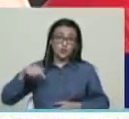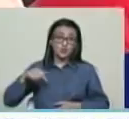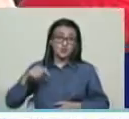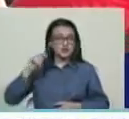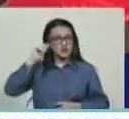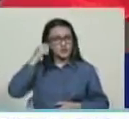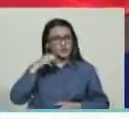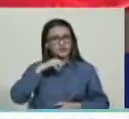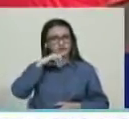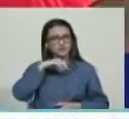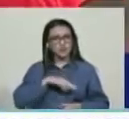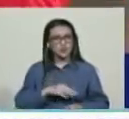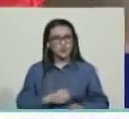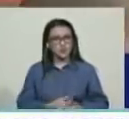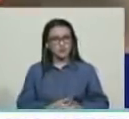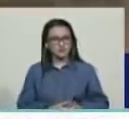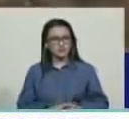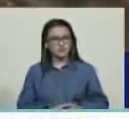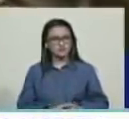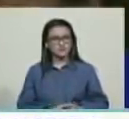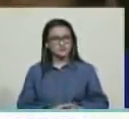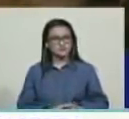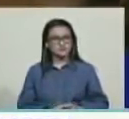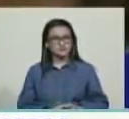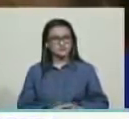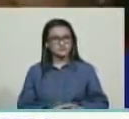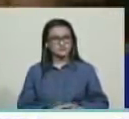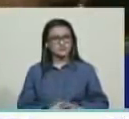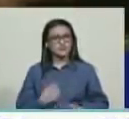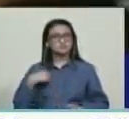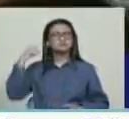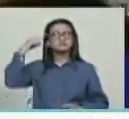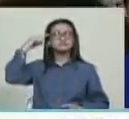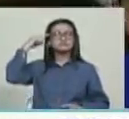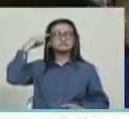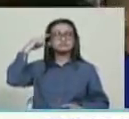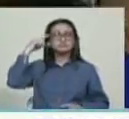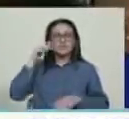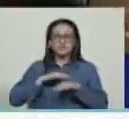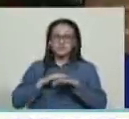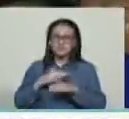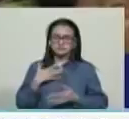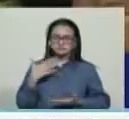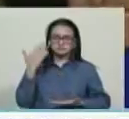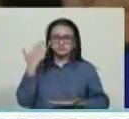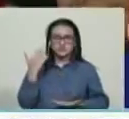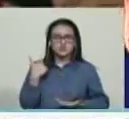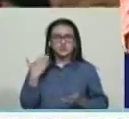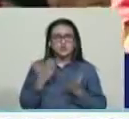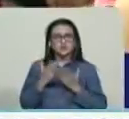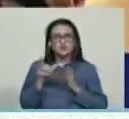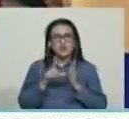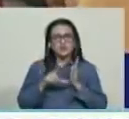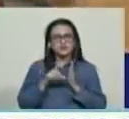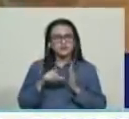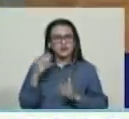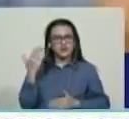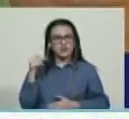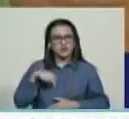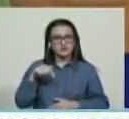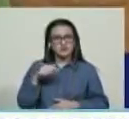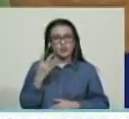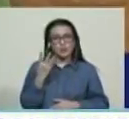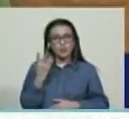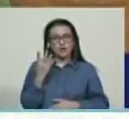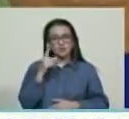recordar la historia. Mire, a mí hoy me ocurrió algo, y perdóneme que lo comente. Yo estudié aquí en este liceo, el Liceo San, cuarto